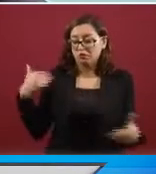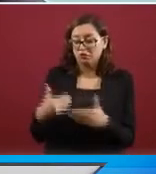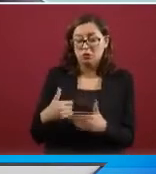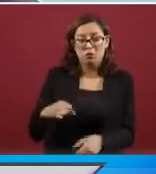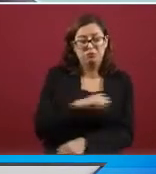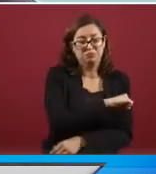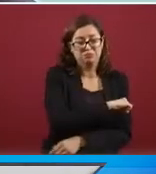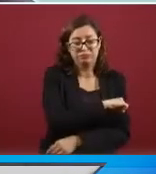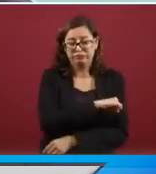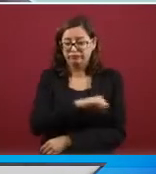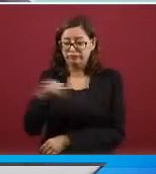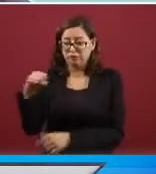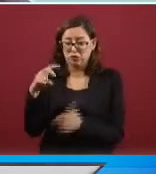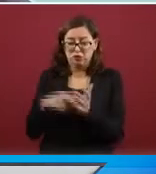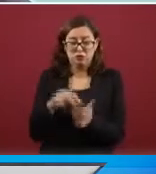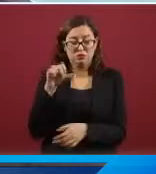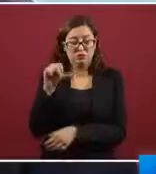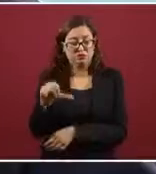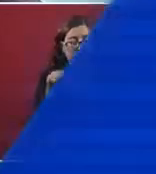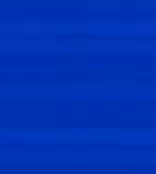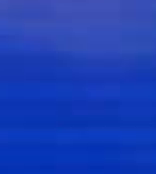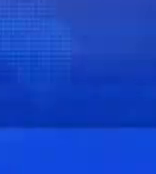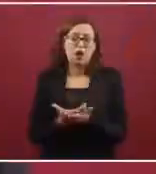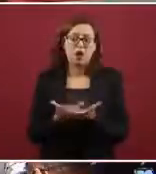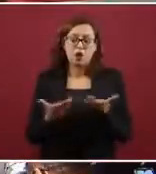pagos de deuda, pago de nóminas, etc.